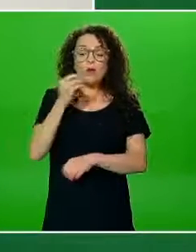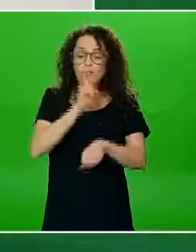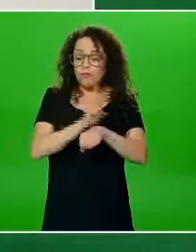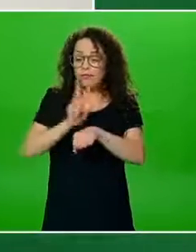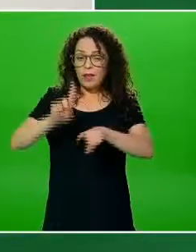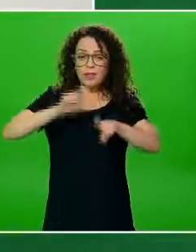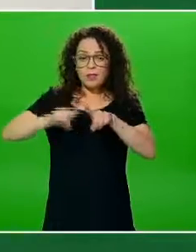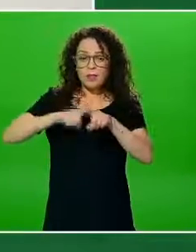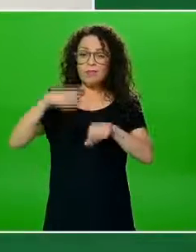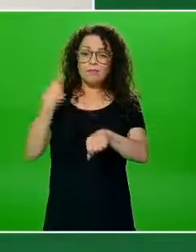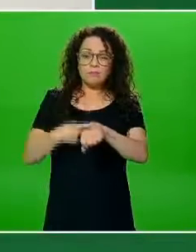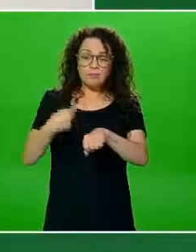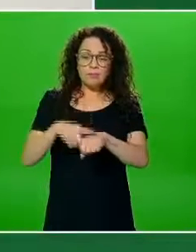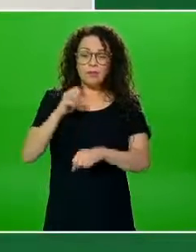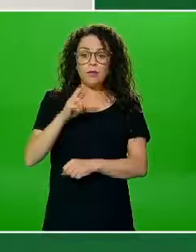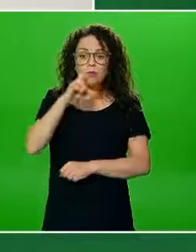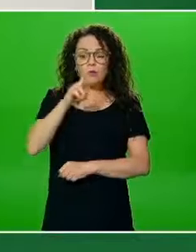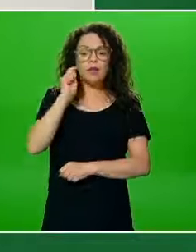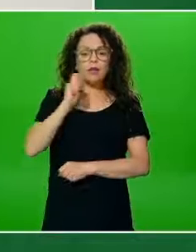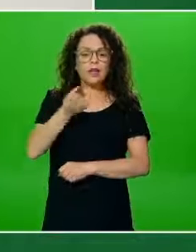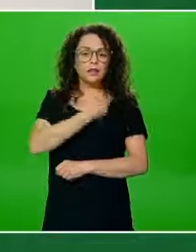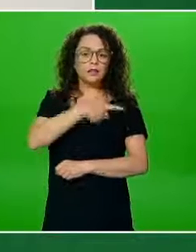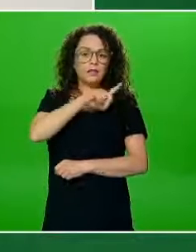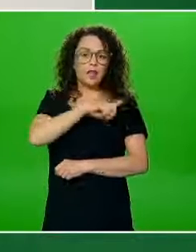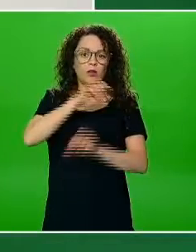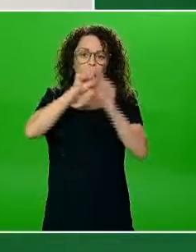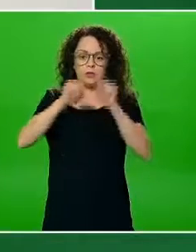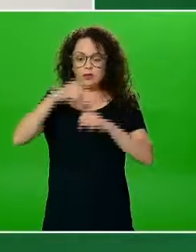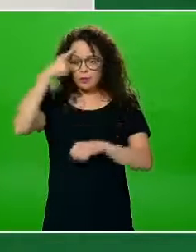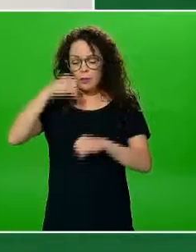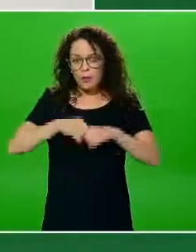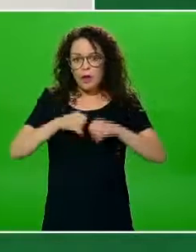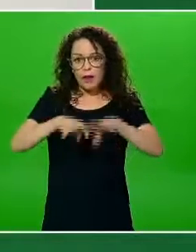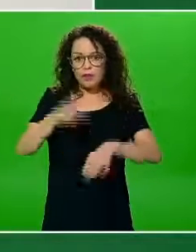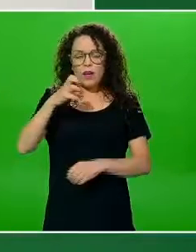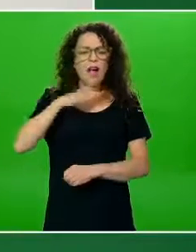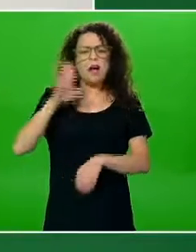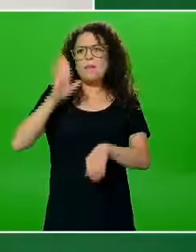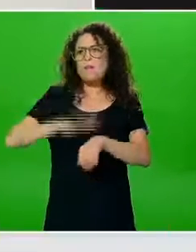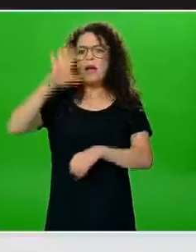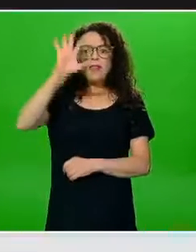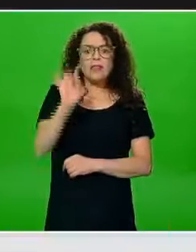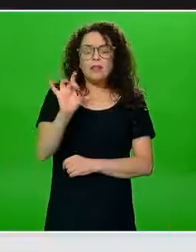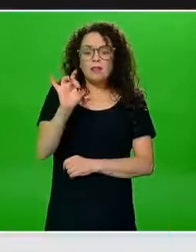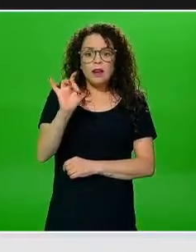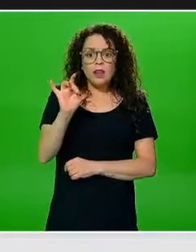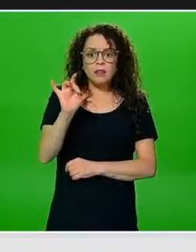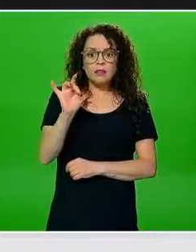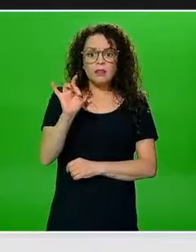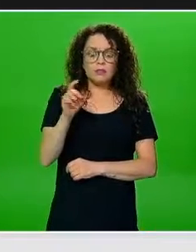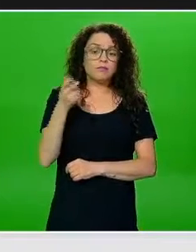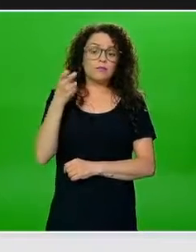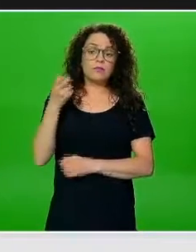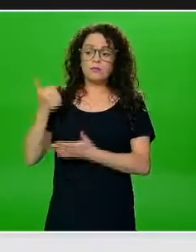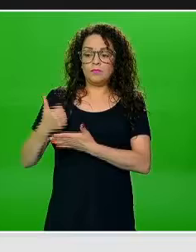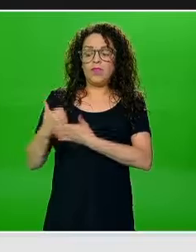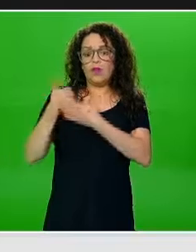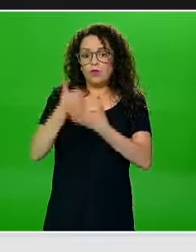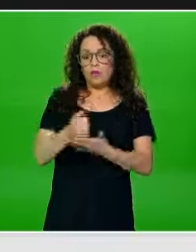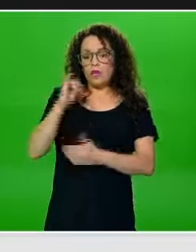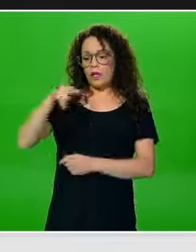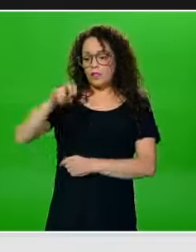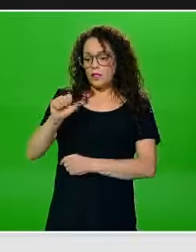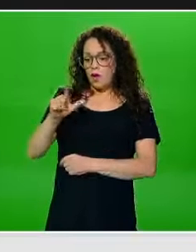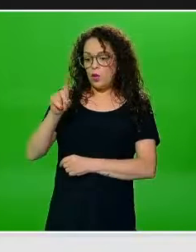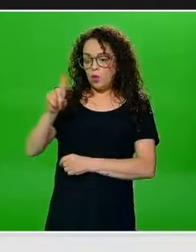través de sistemas de información en salud. Tenemos más de 30 sistemas de información en salud que nos ayudan a vigilar